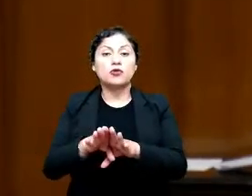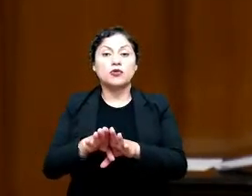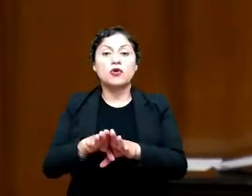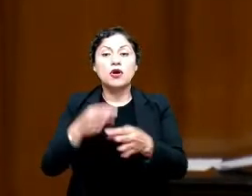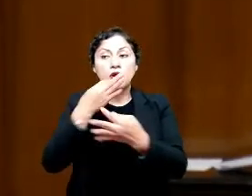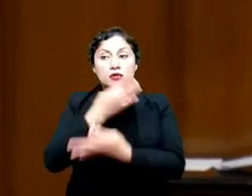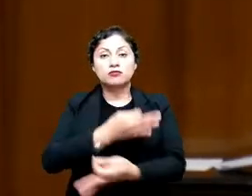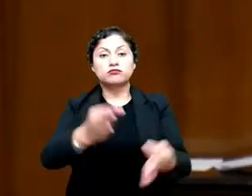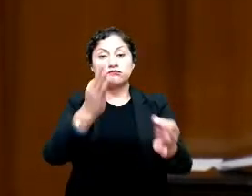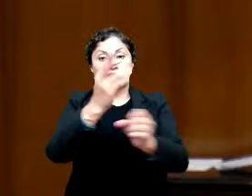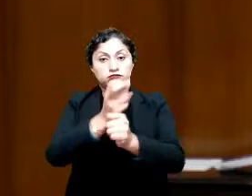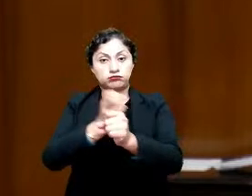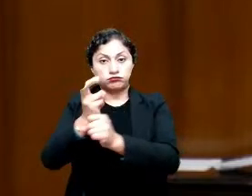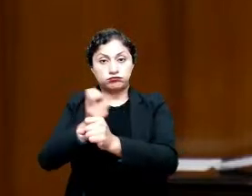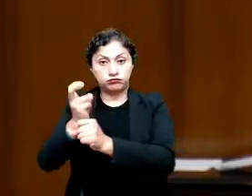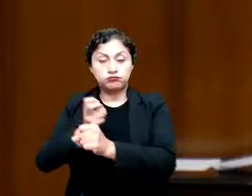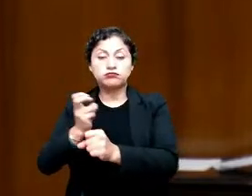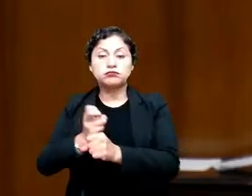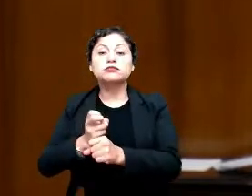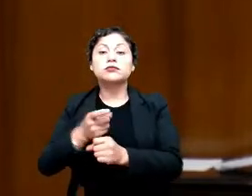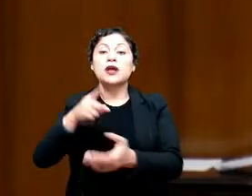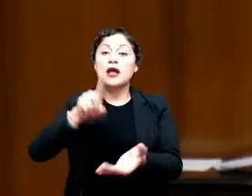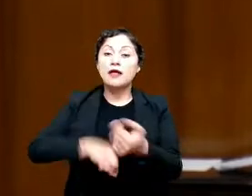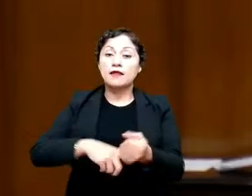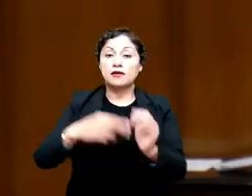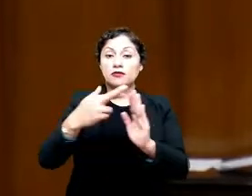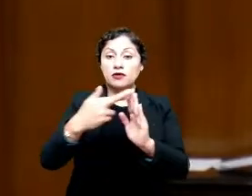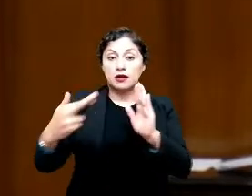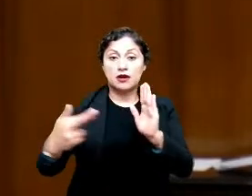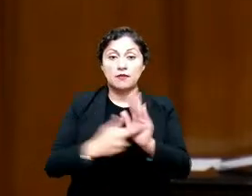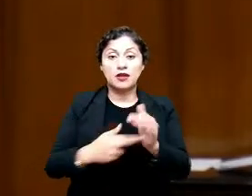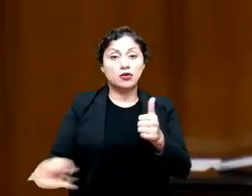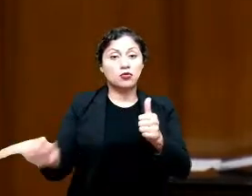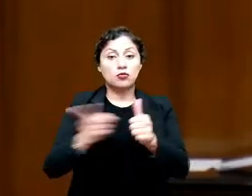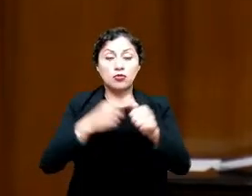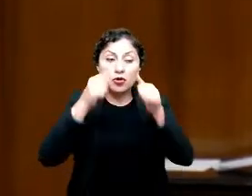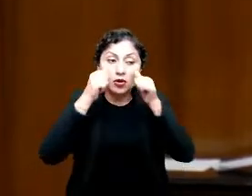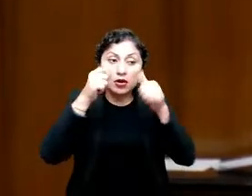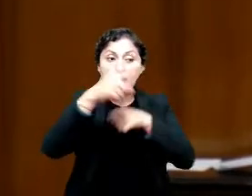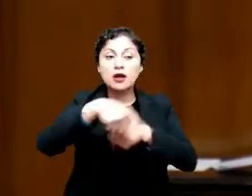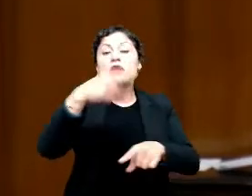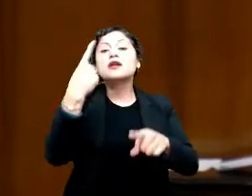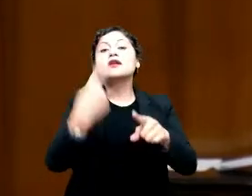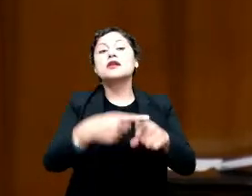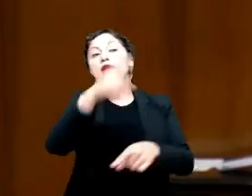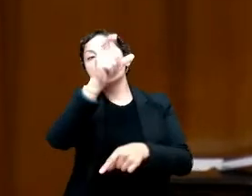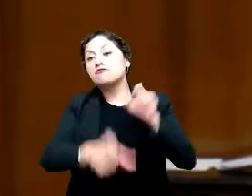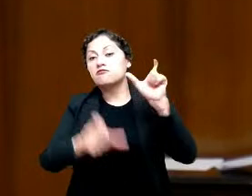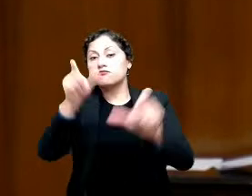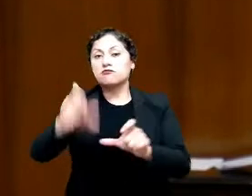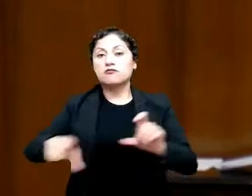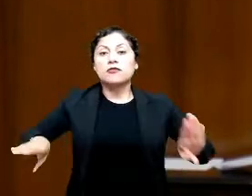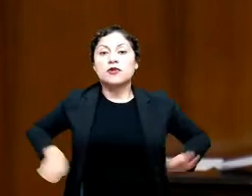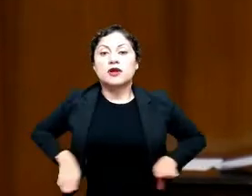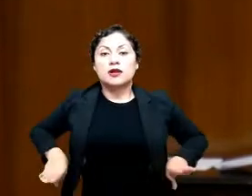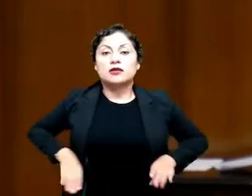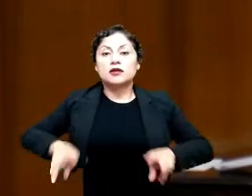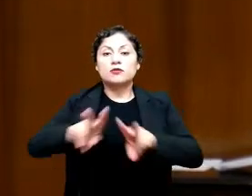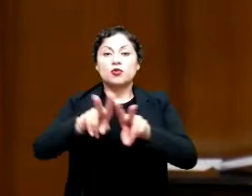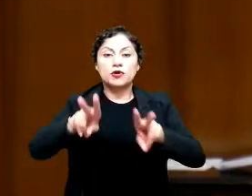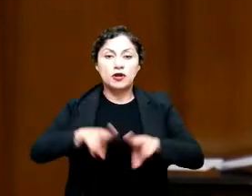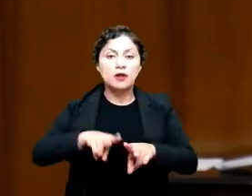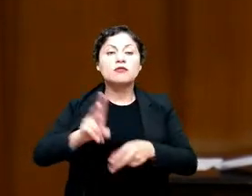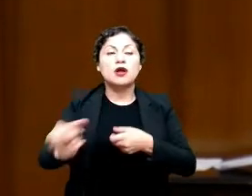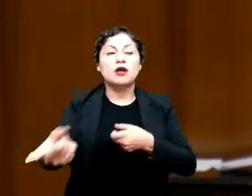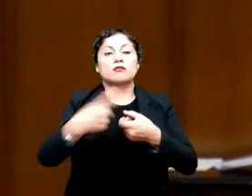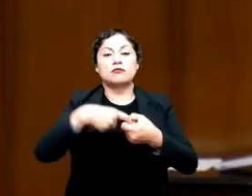convocatoria pública. Existen criterios de priorización para la selección de beneficiarios de acuerdo en su condición de vulnerabilidad.